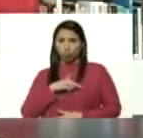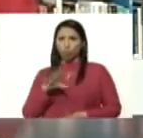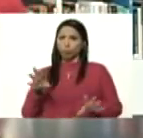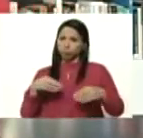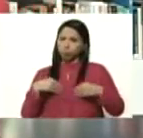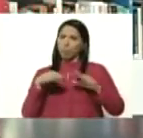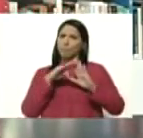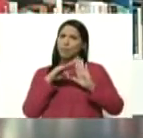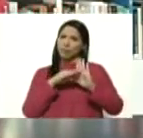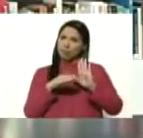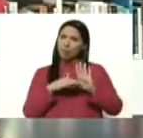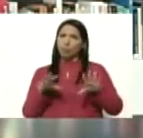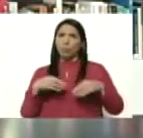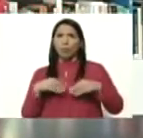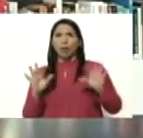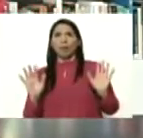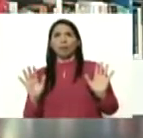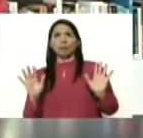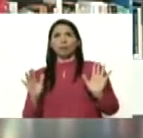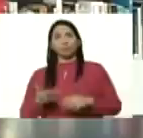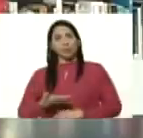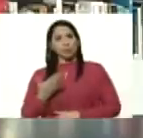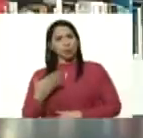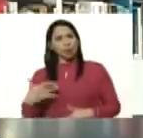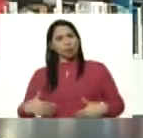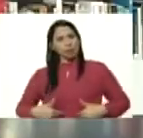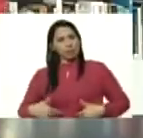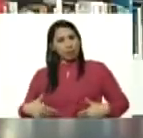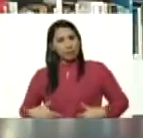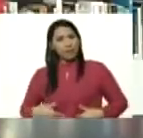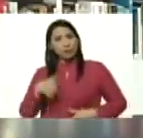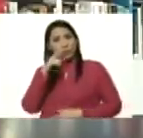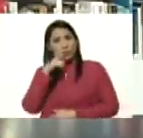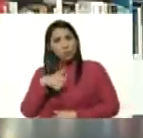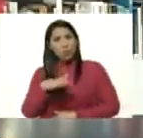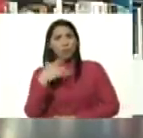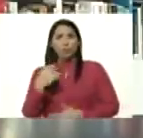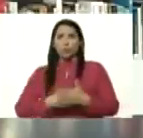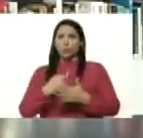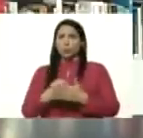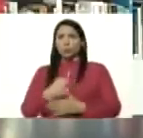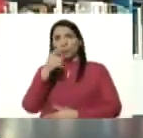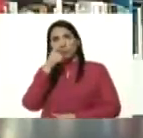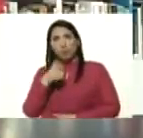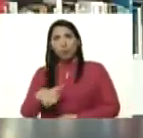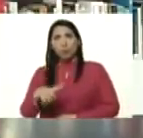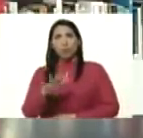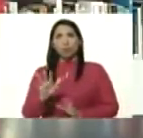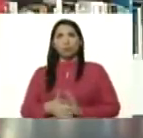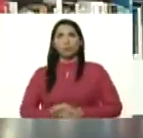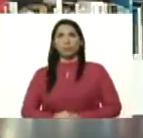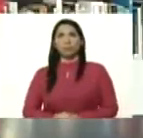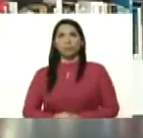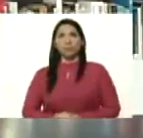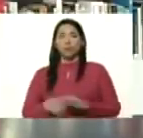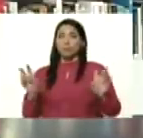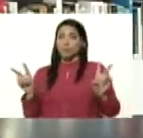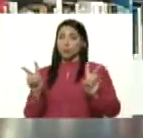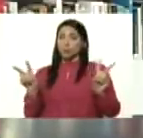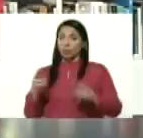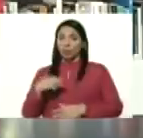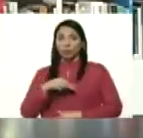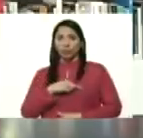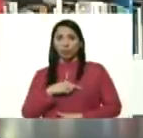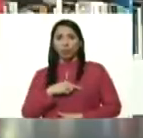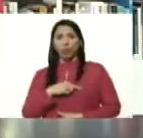tomadas, ha valido la pena el sacrificio del pueblo, la lucha del pueblo y las victorias que vamos